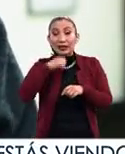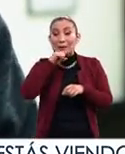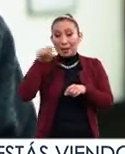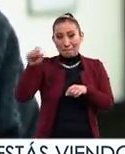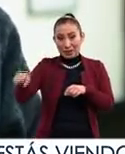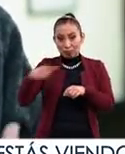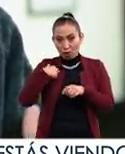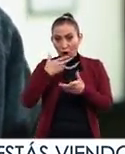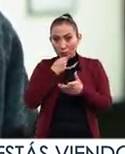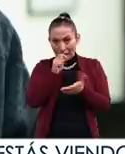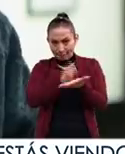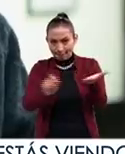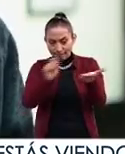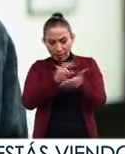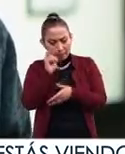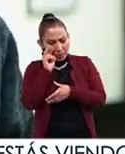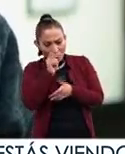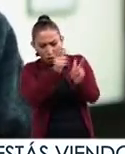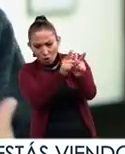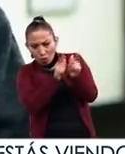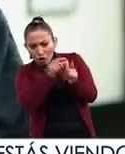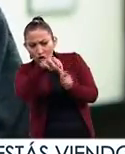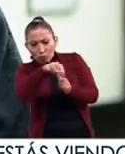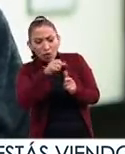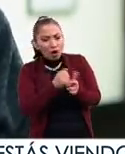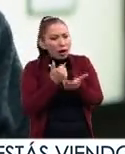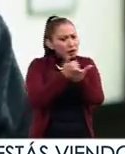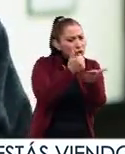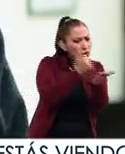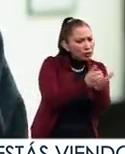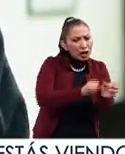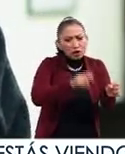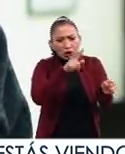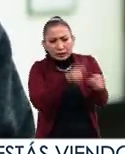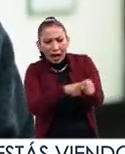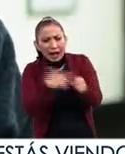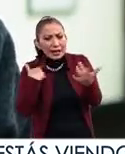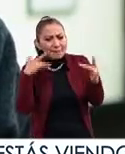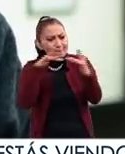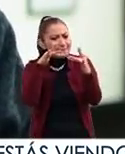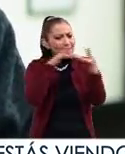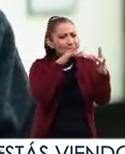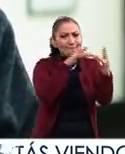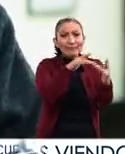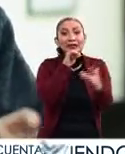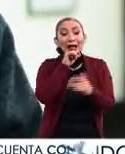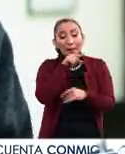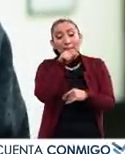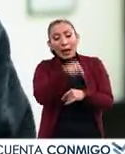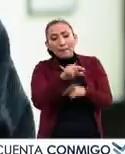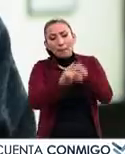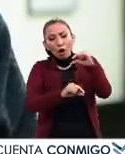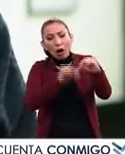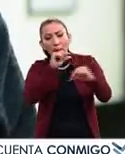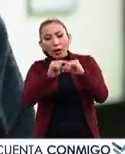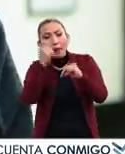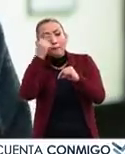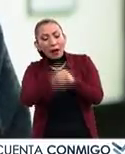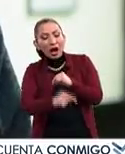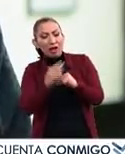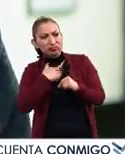doctor encuentra los movimientos sociales, solidarios y los vasos comunicantes que también se van dando